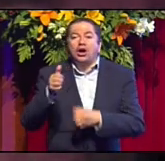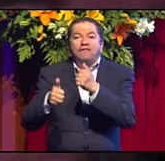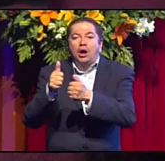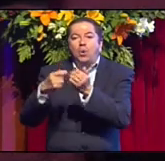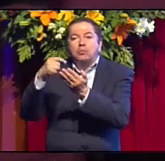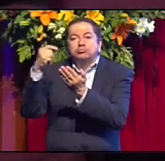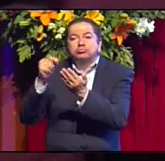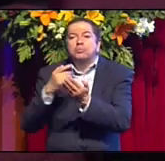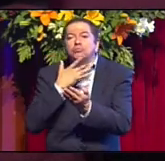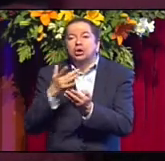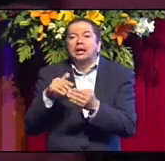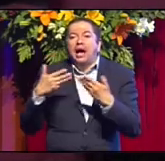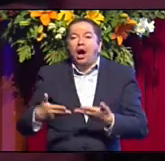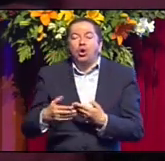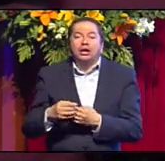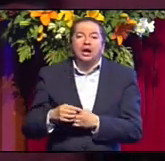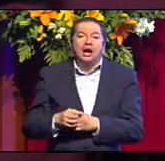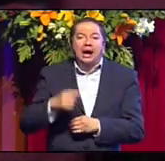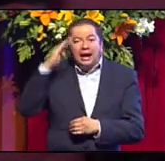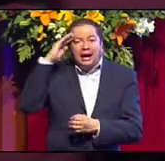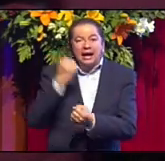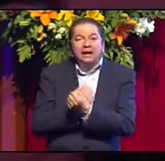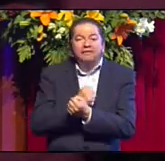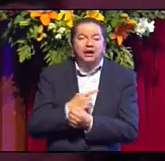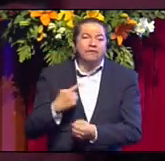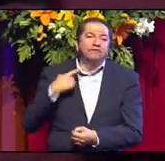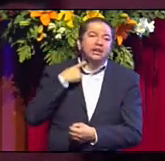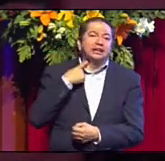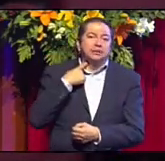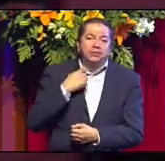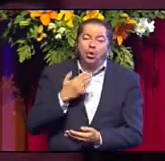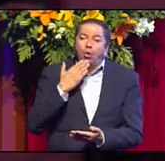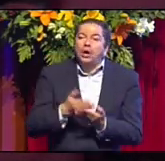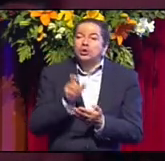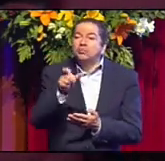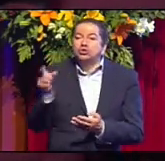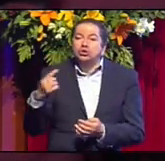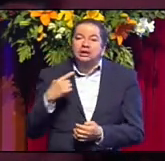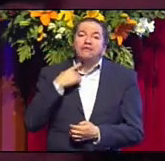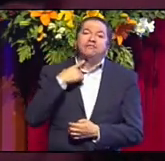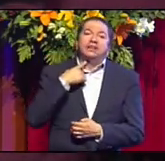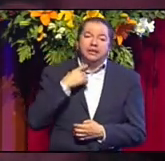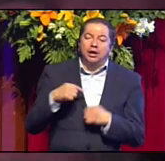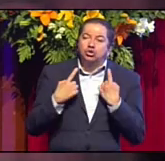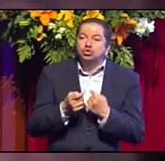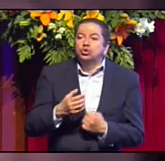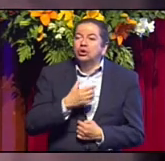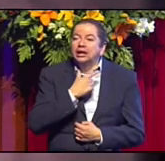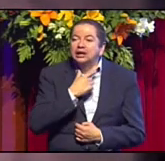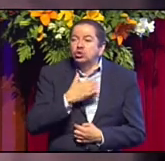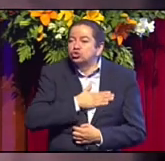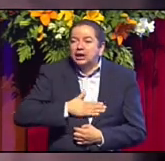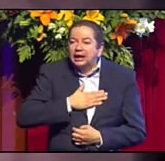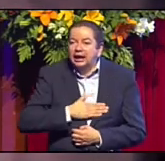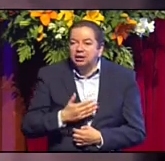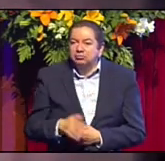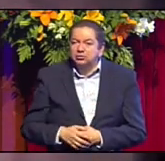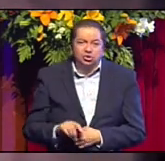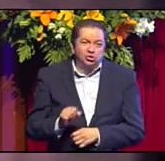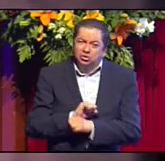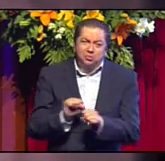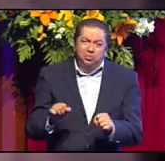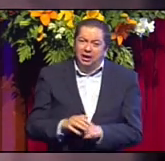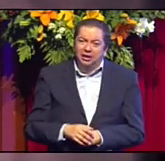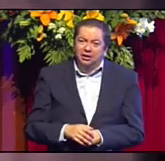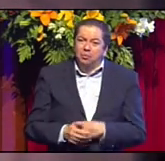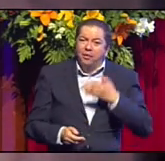qué? Porque han sido víctimas. Entonces, en nuestro país, cuando las personas son víctimas, las queremos. No puede ser. No es blanco y